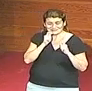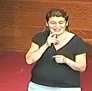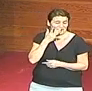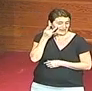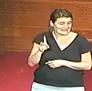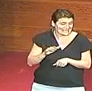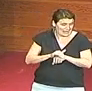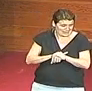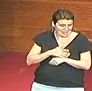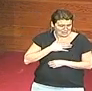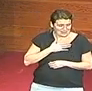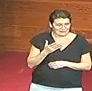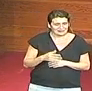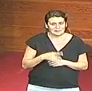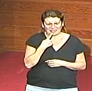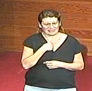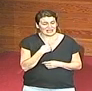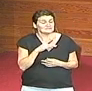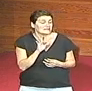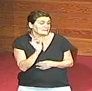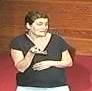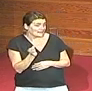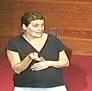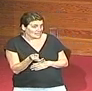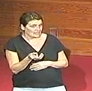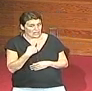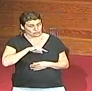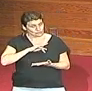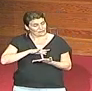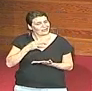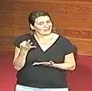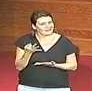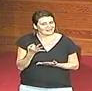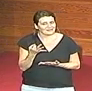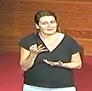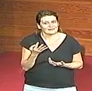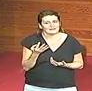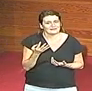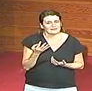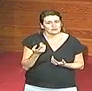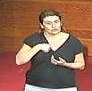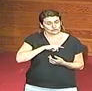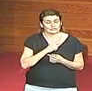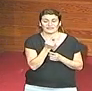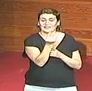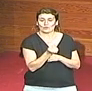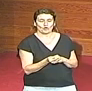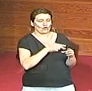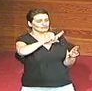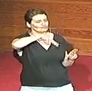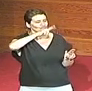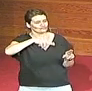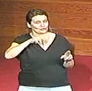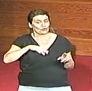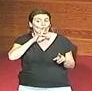Audrey Guillet, me decía, en cierto modo, lo que nos pasa es que al final tenemos que colorear un dibujo cuyo contorno nos han